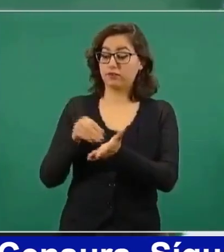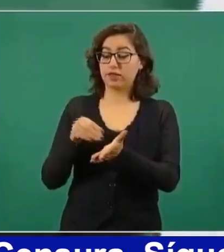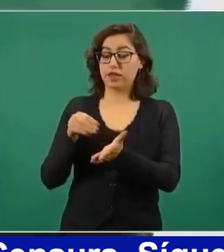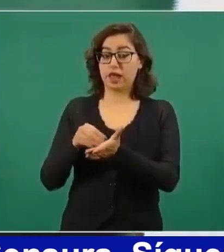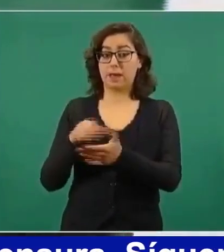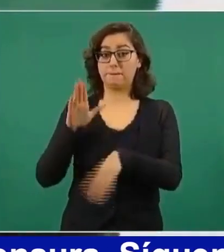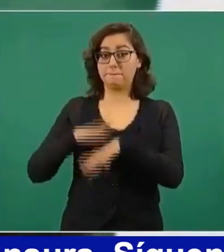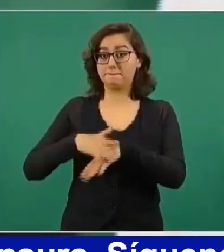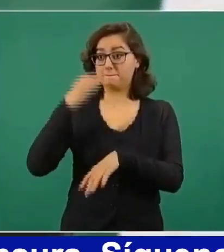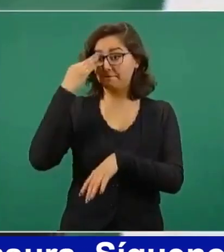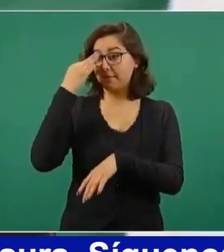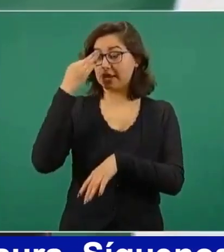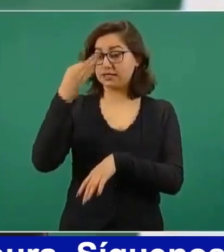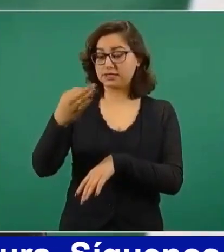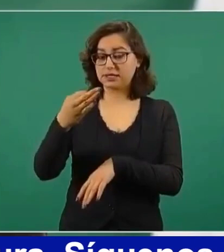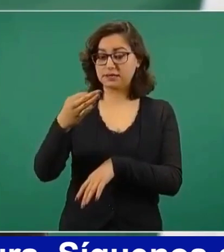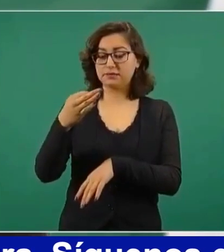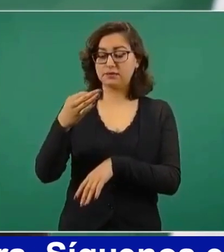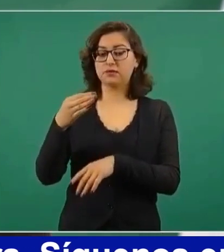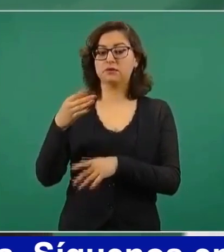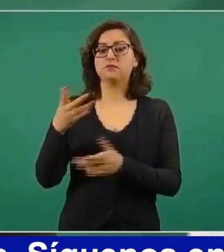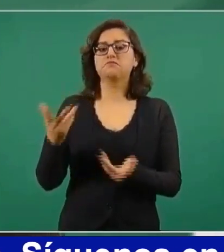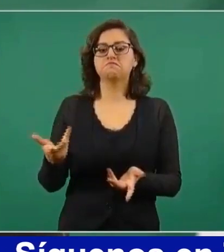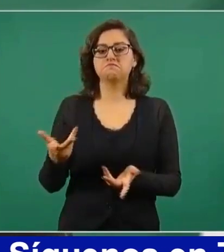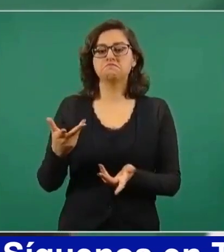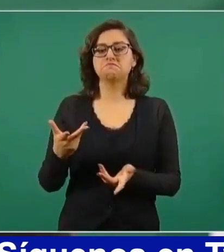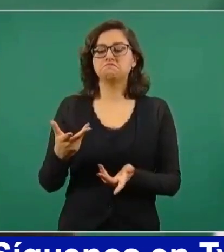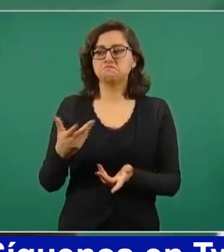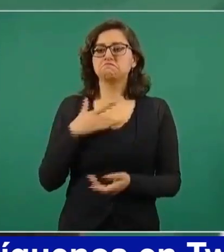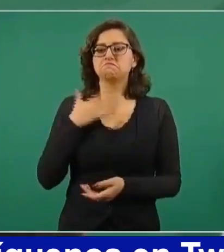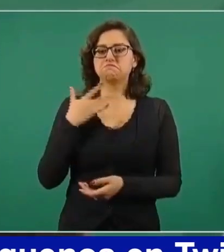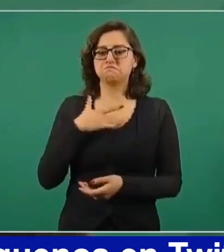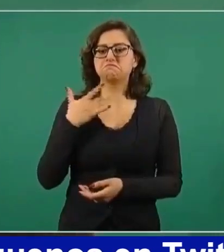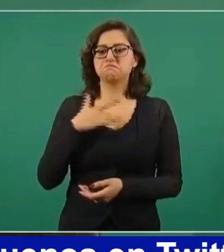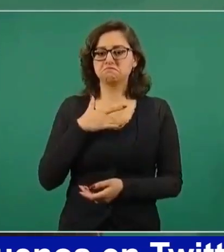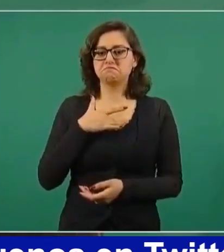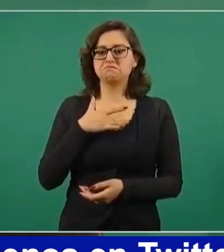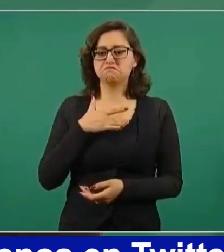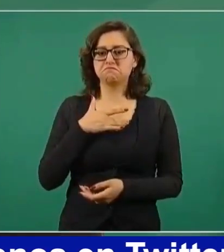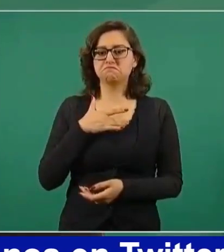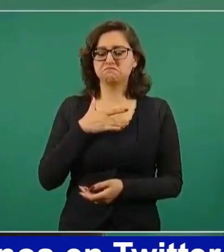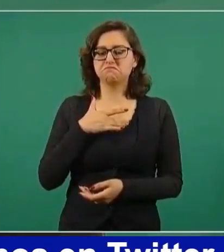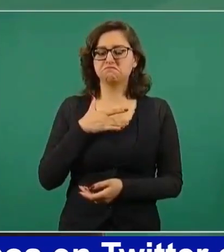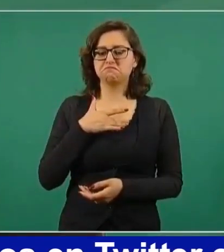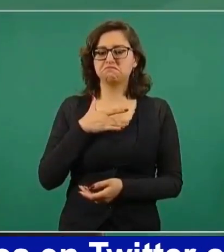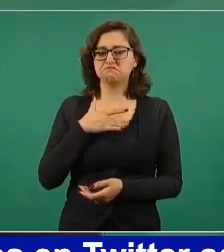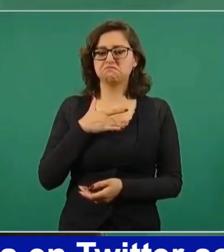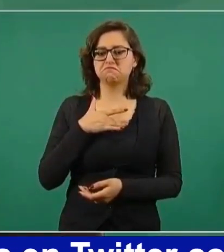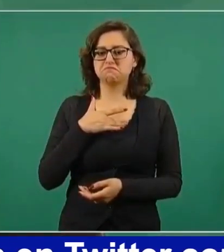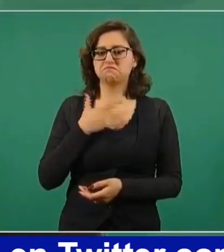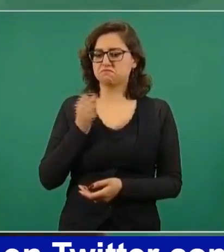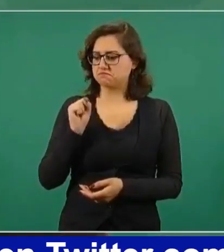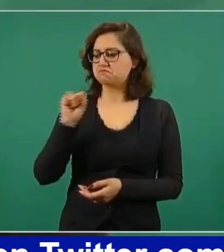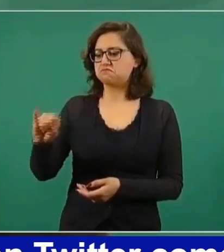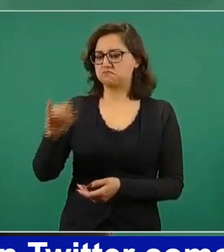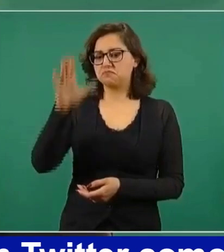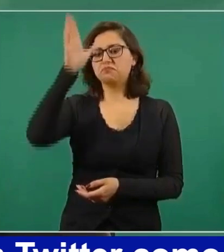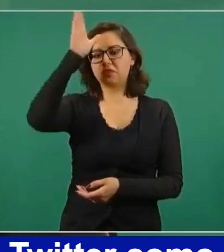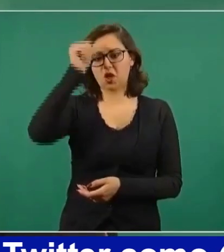Consejo de la Judicatura, yo estoy a